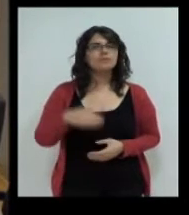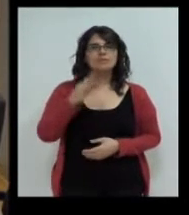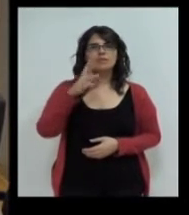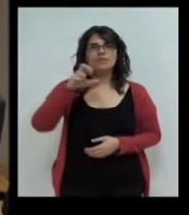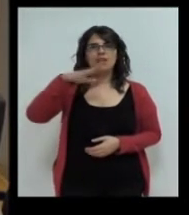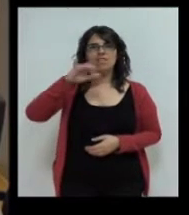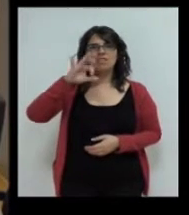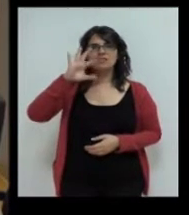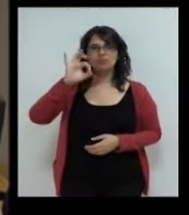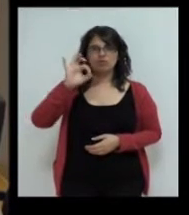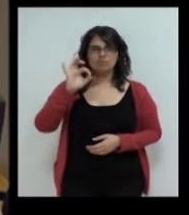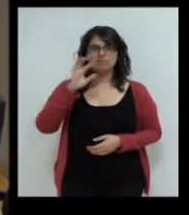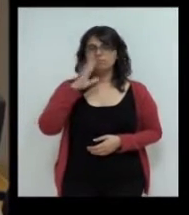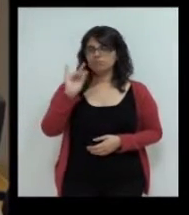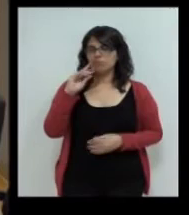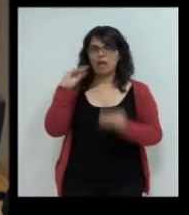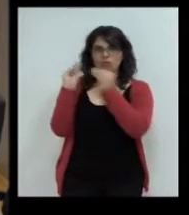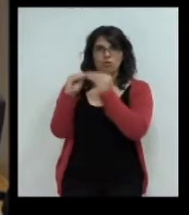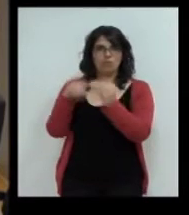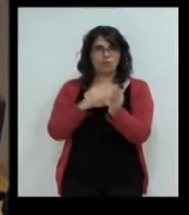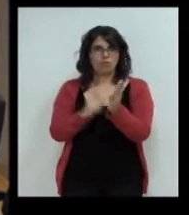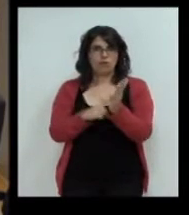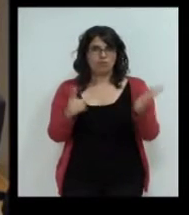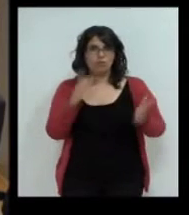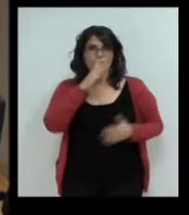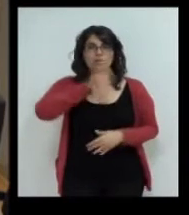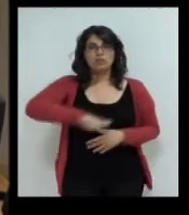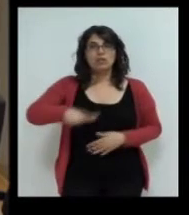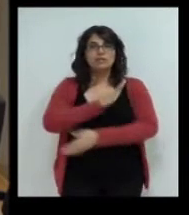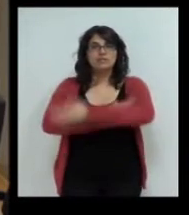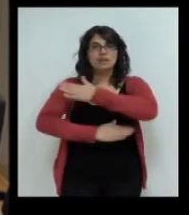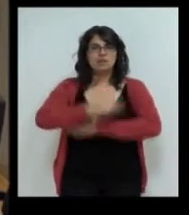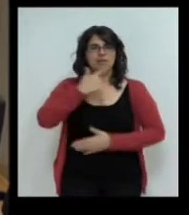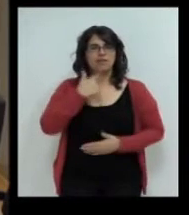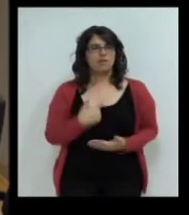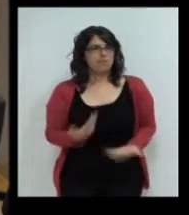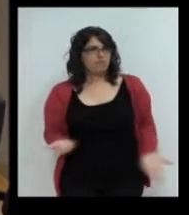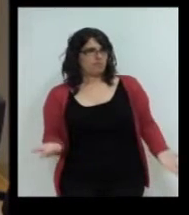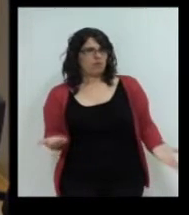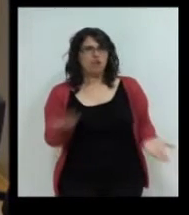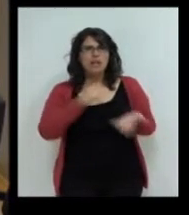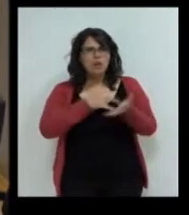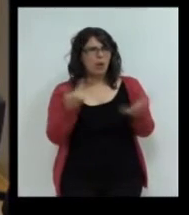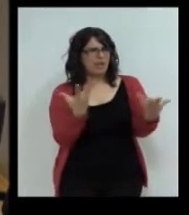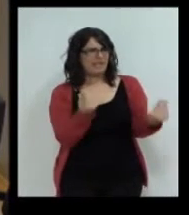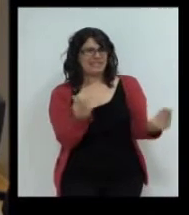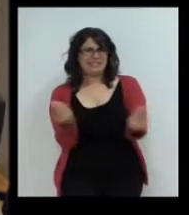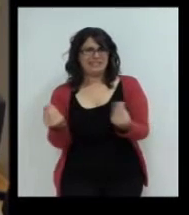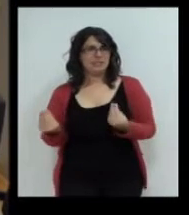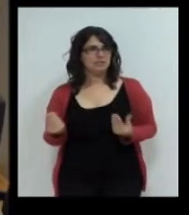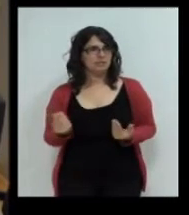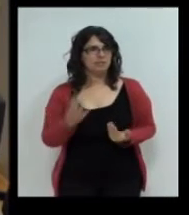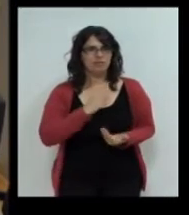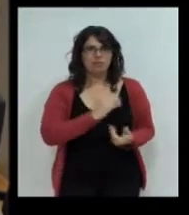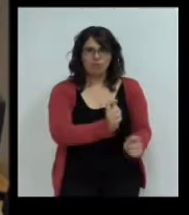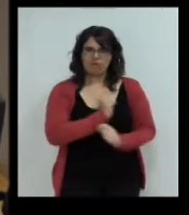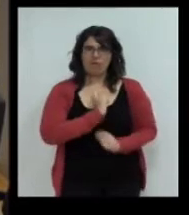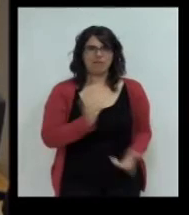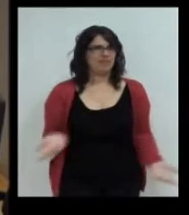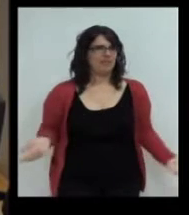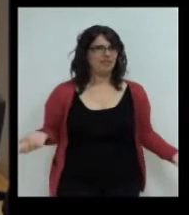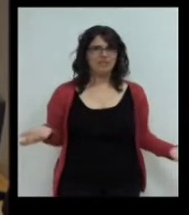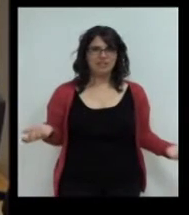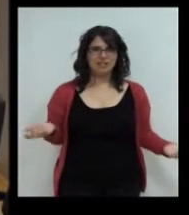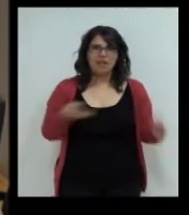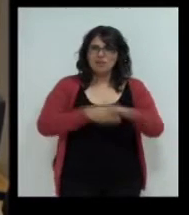que las personas con discapacidad cada vez dicen, bueno, pero con la tecnología que hay, deme usted cosas, o sea, sea accesible y